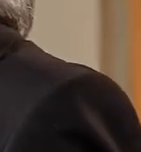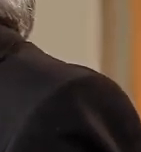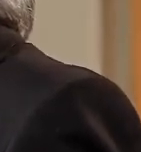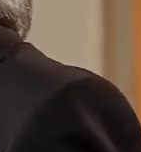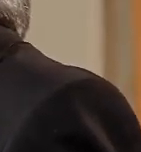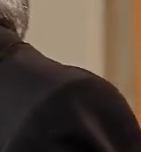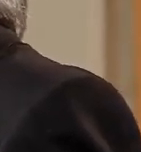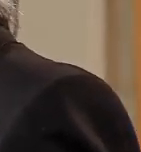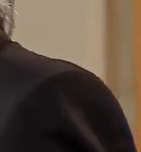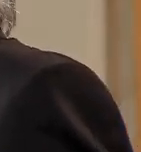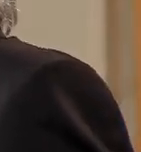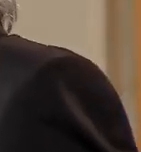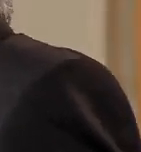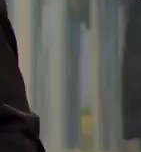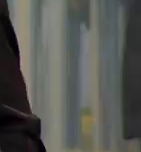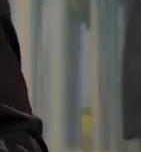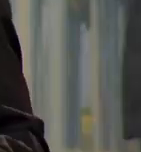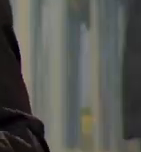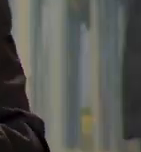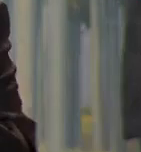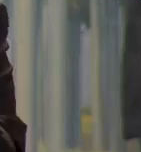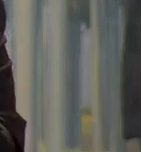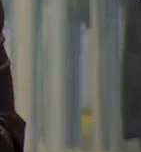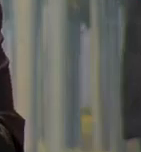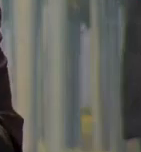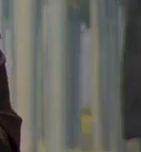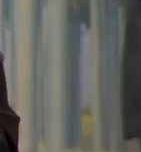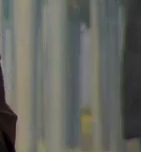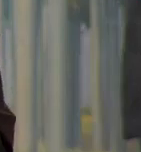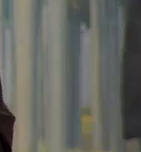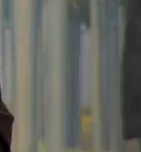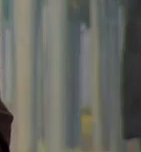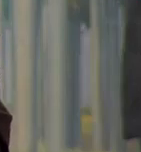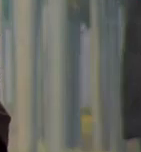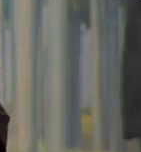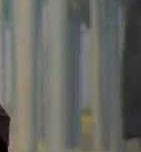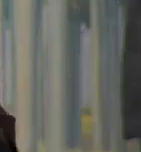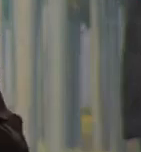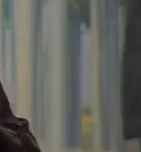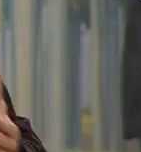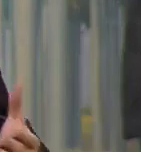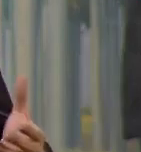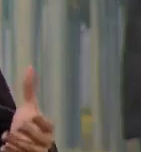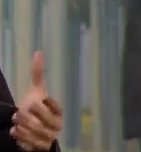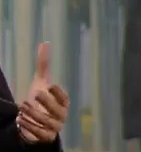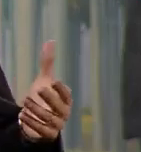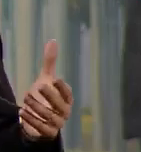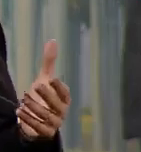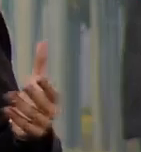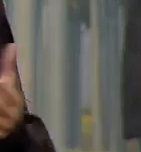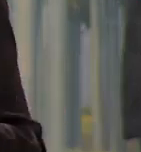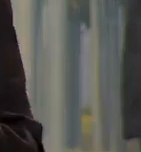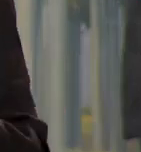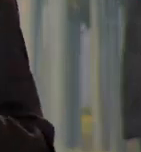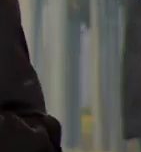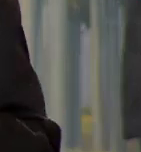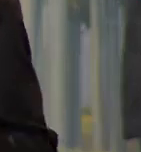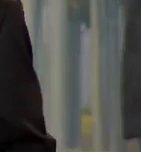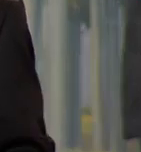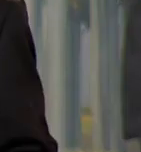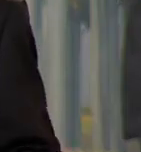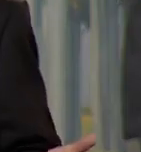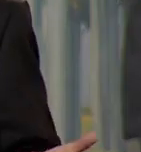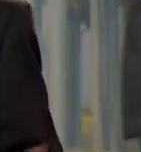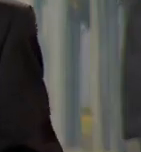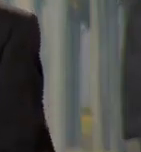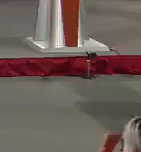Caridad, Madre de Dios, Madre de Dios, ven a